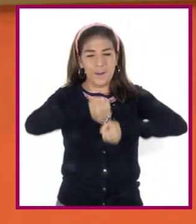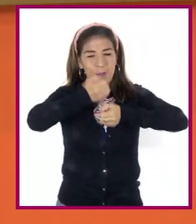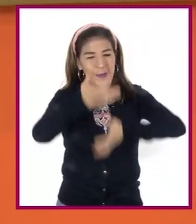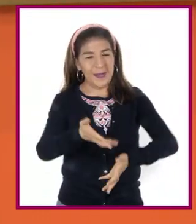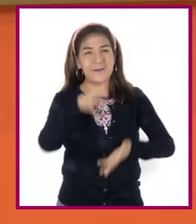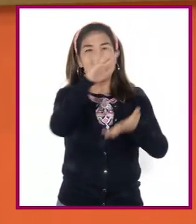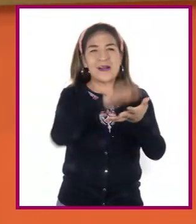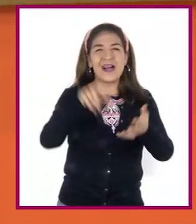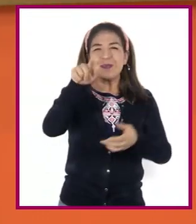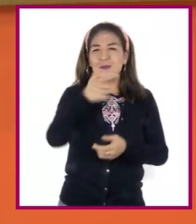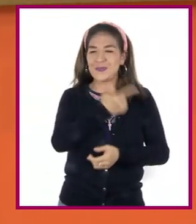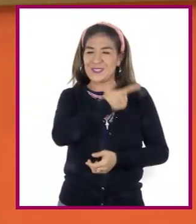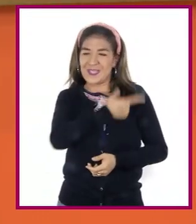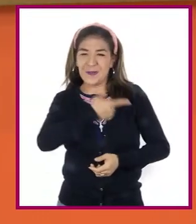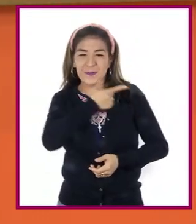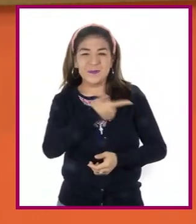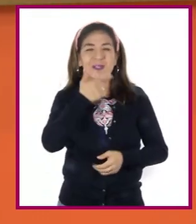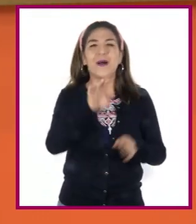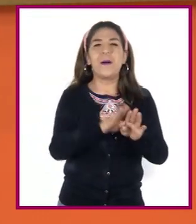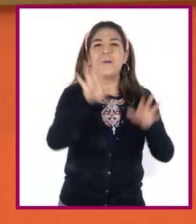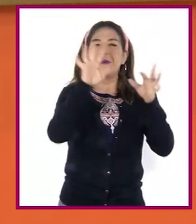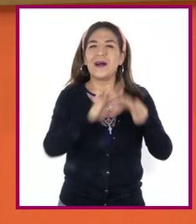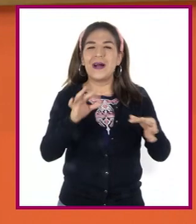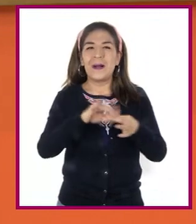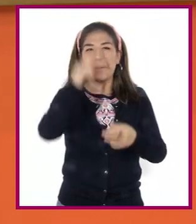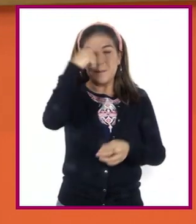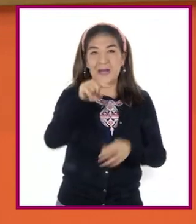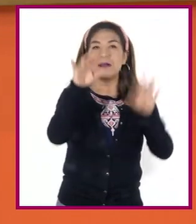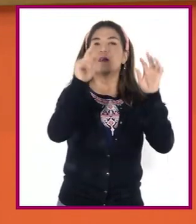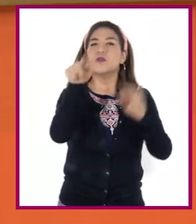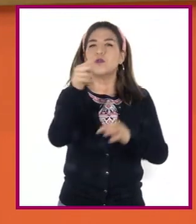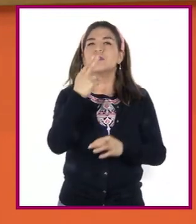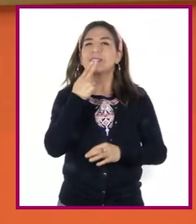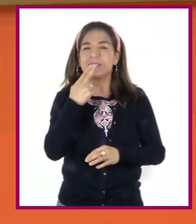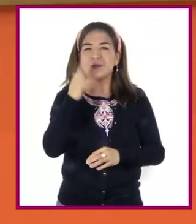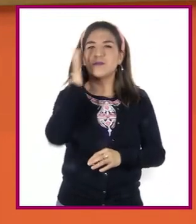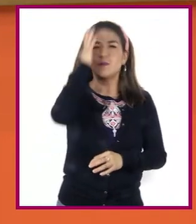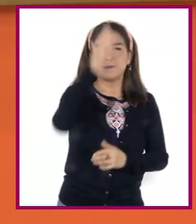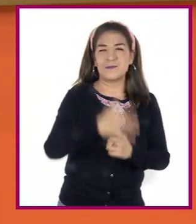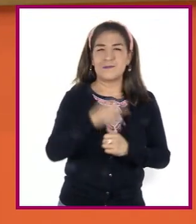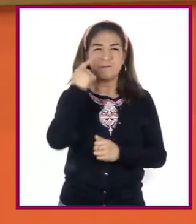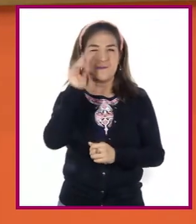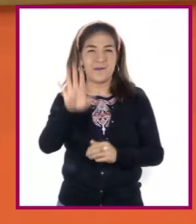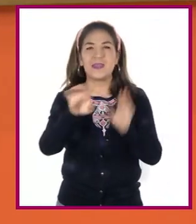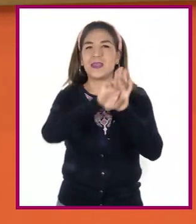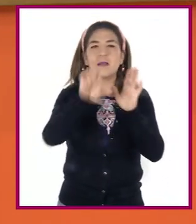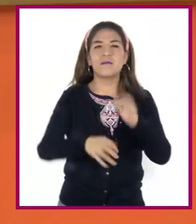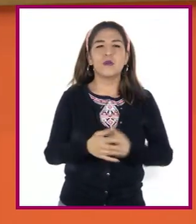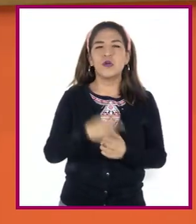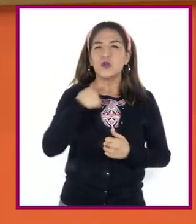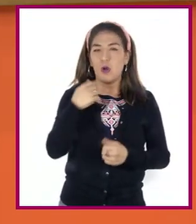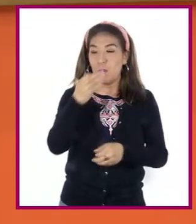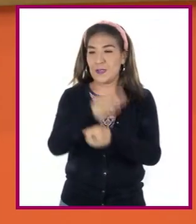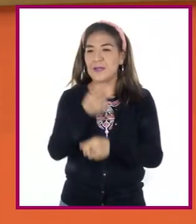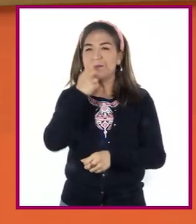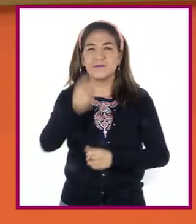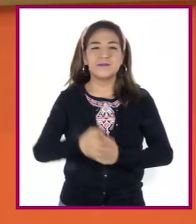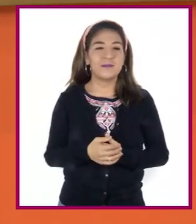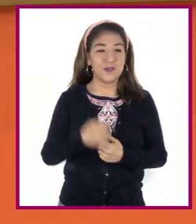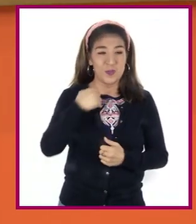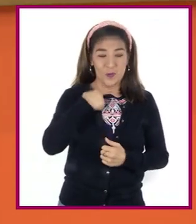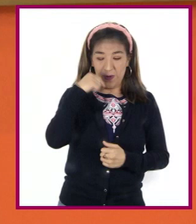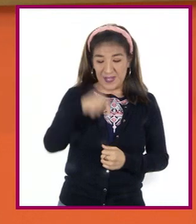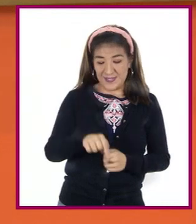no has escuchado una explicación que te sirva. Mira, por ejemplo, ¿qué te viene a la mente si te digo, estoy